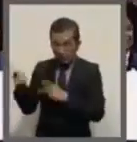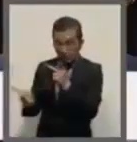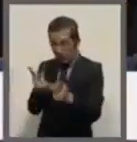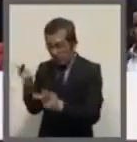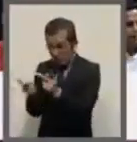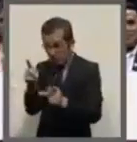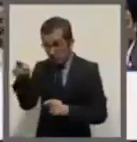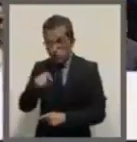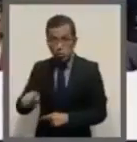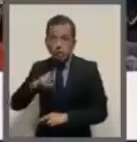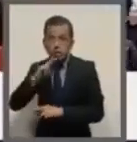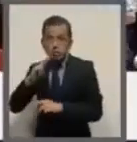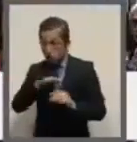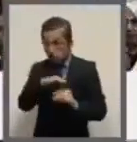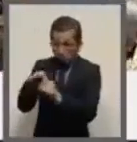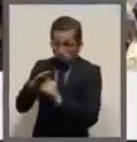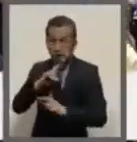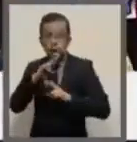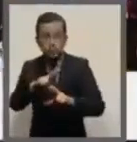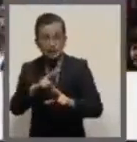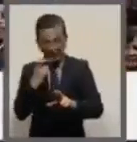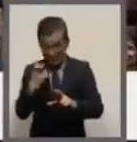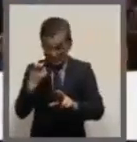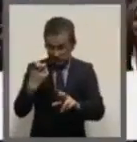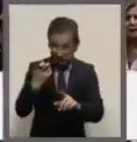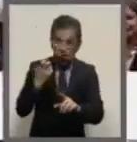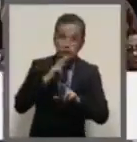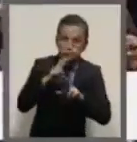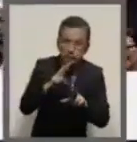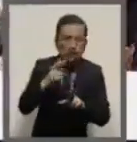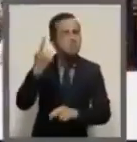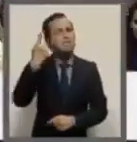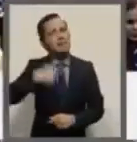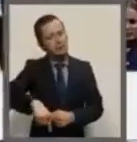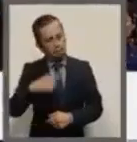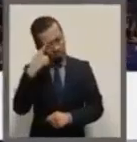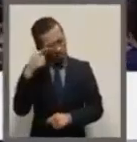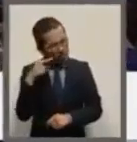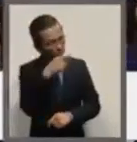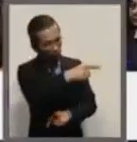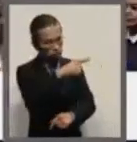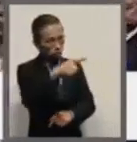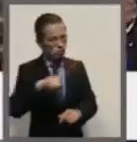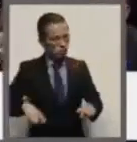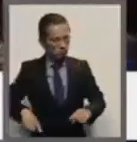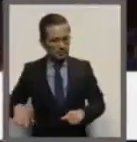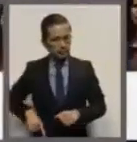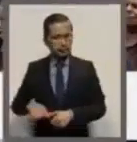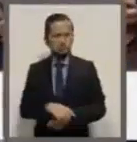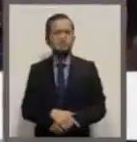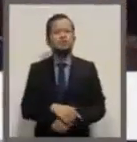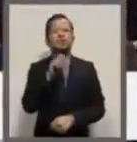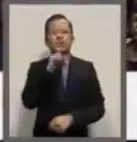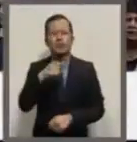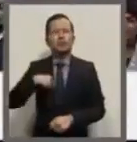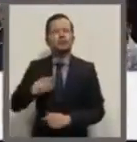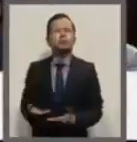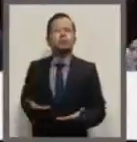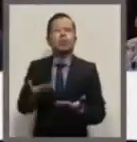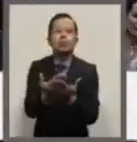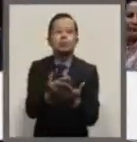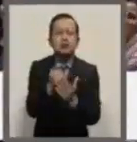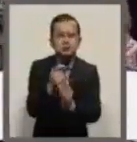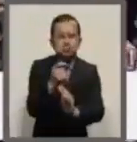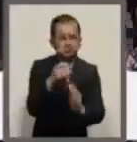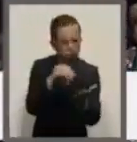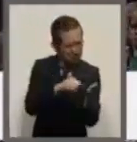los poderes del Estado. Además, presentaremos una reserva para bajar al 25% el umbral